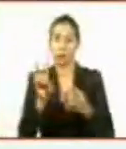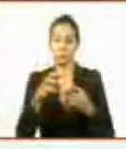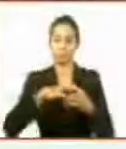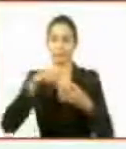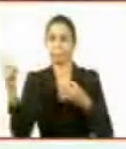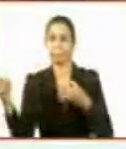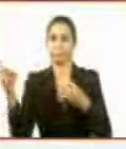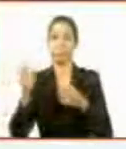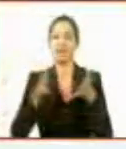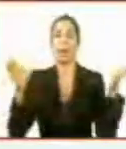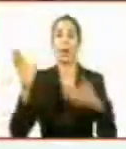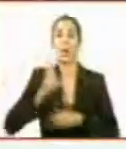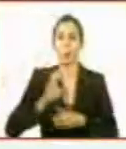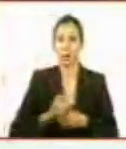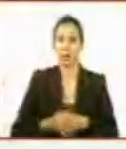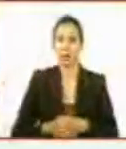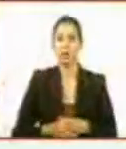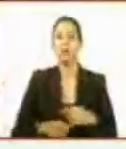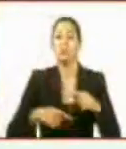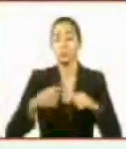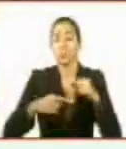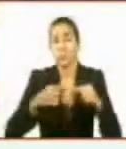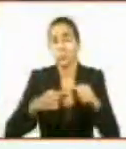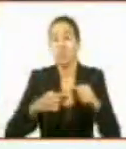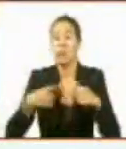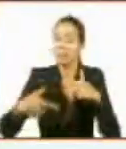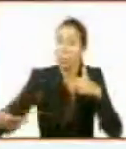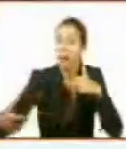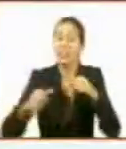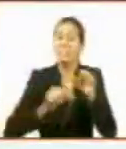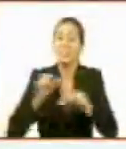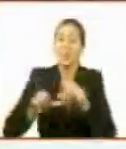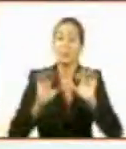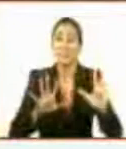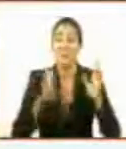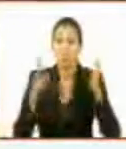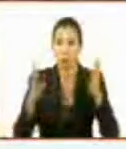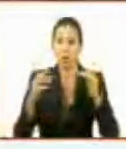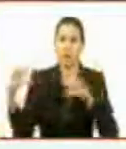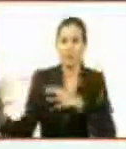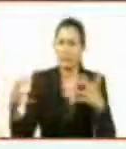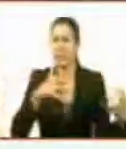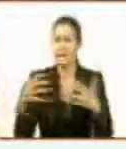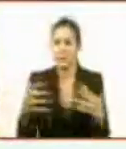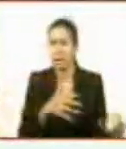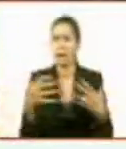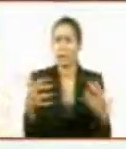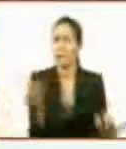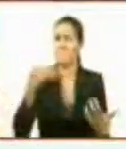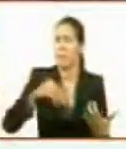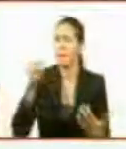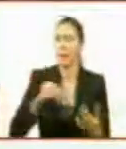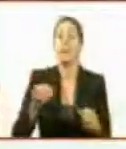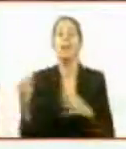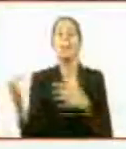Colombia, pasamos el siglo XIX de guerra en guerra, la guerra federal y no sé cuántas guerras